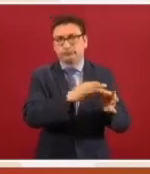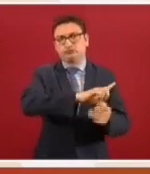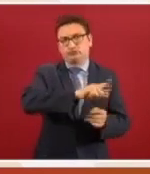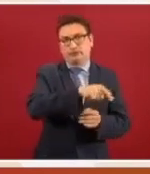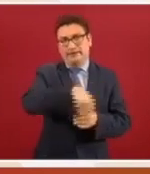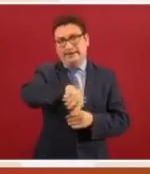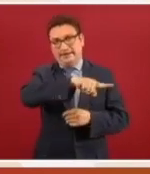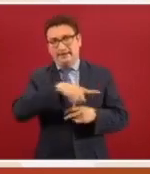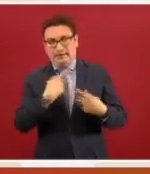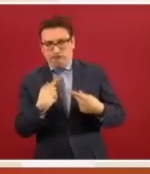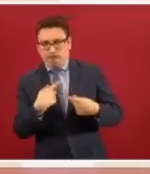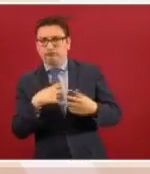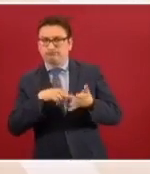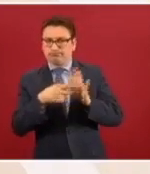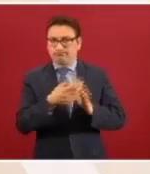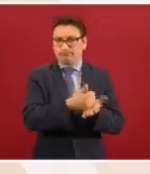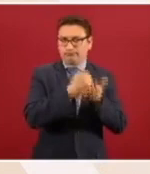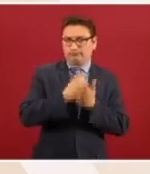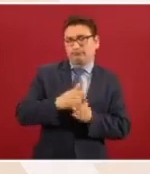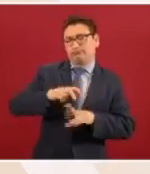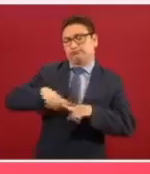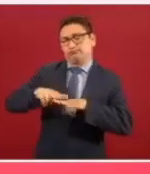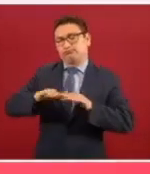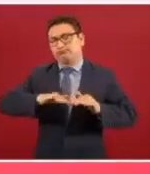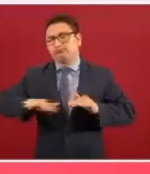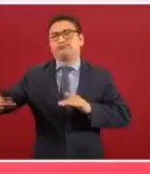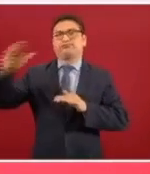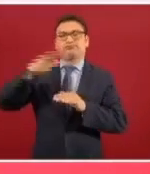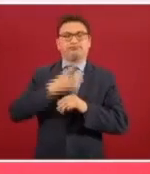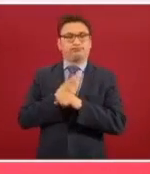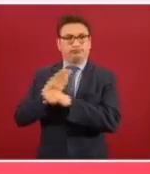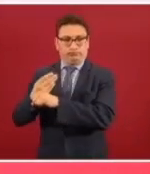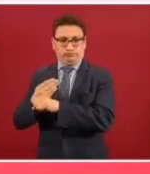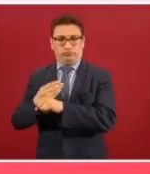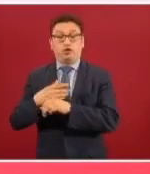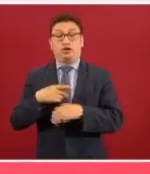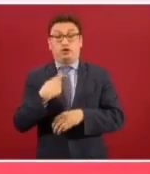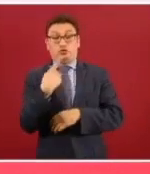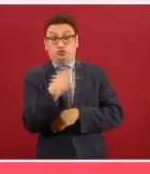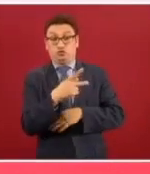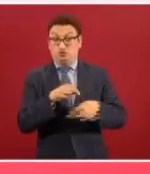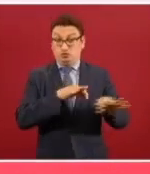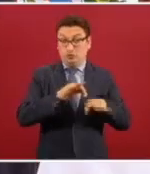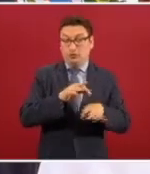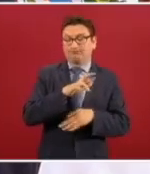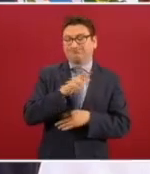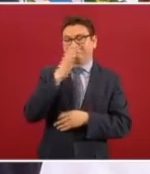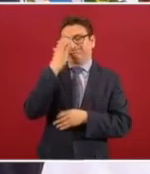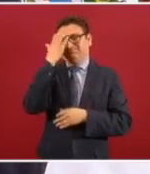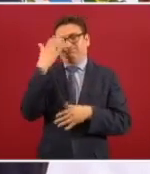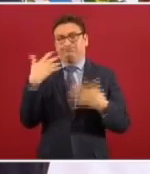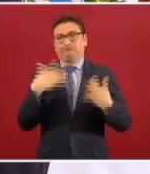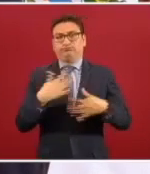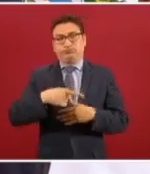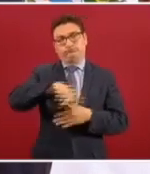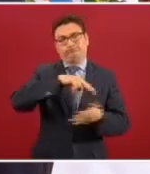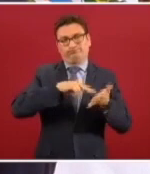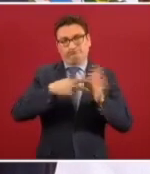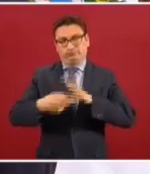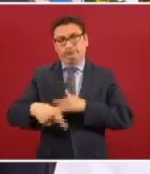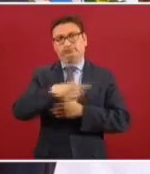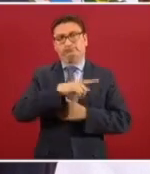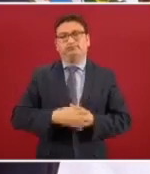Ángeles de Santa Lucía. Mi reconocimiento especial a los